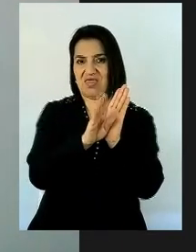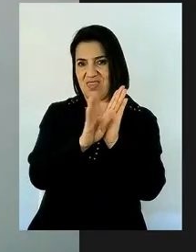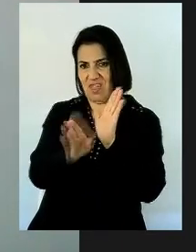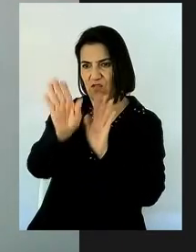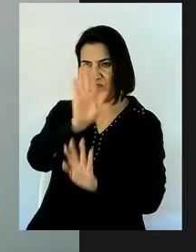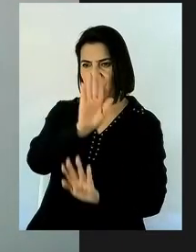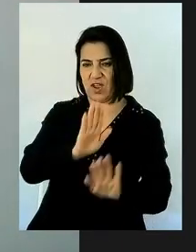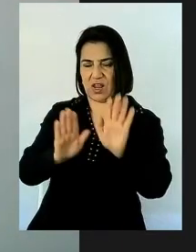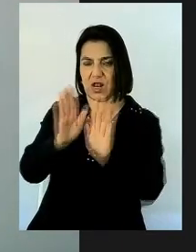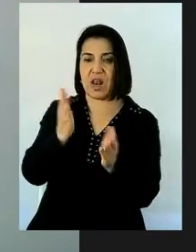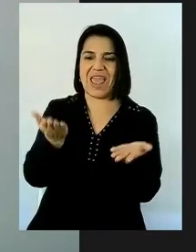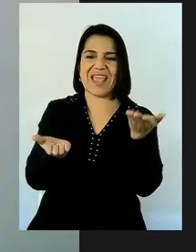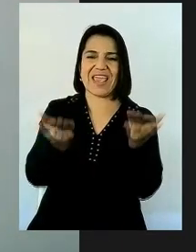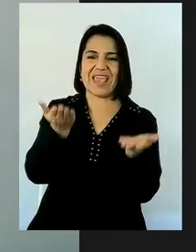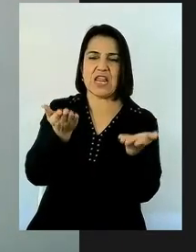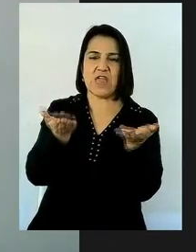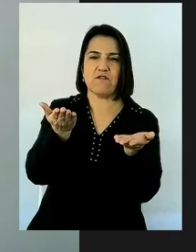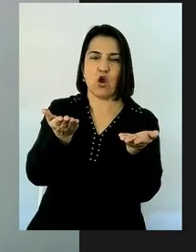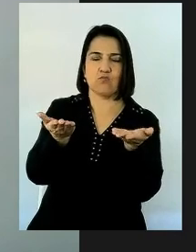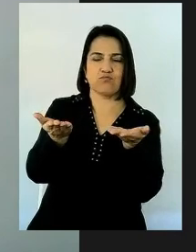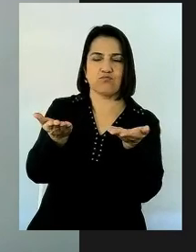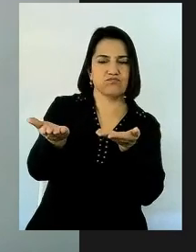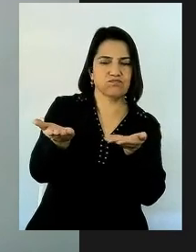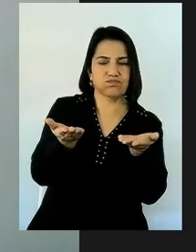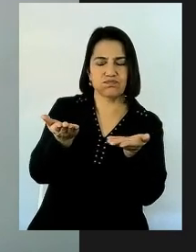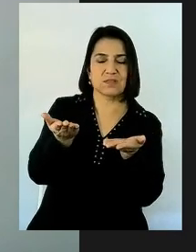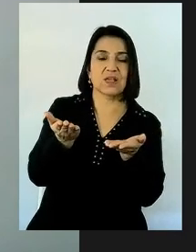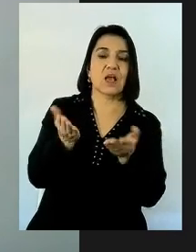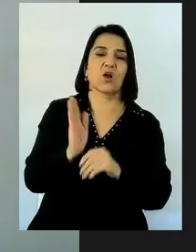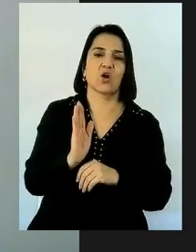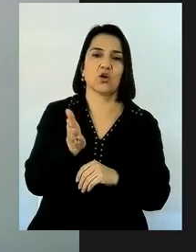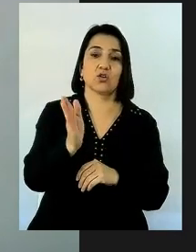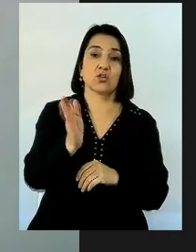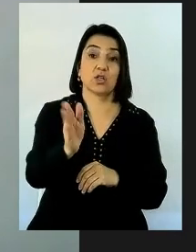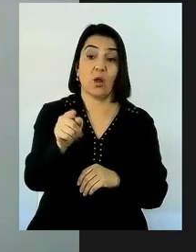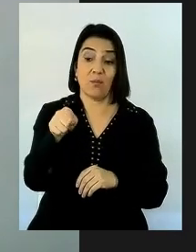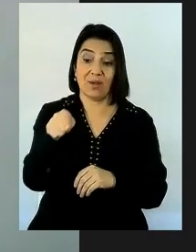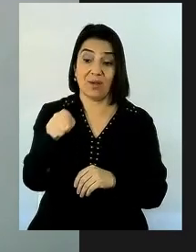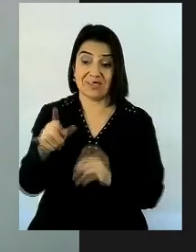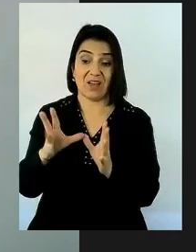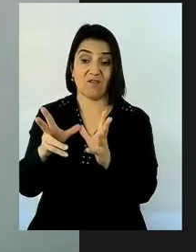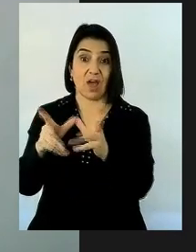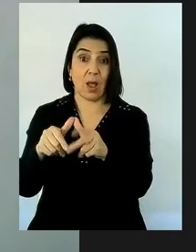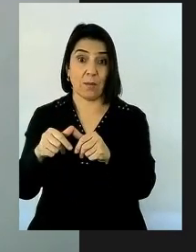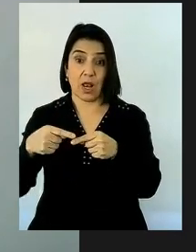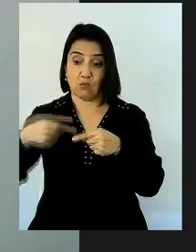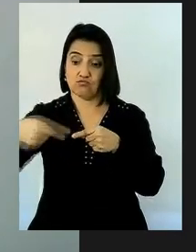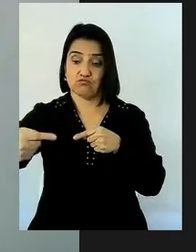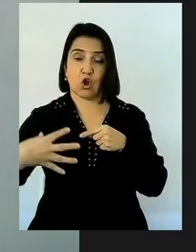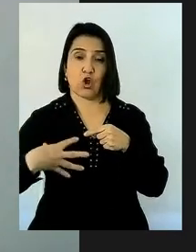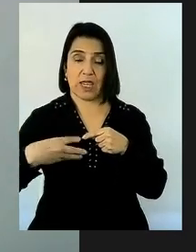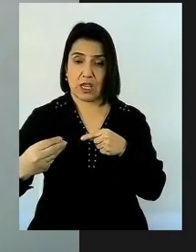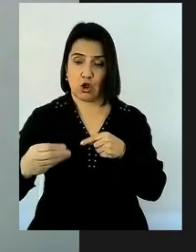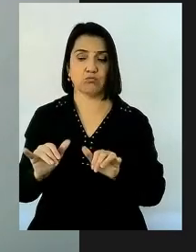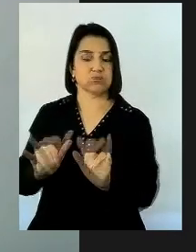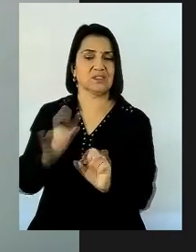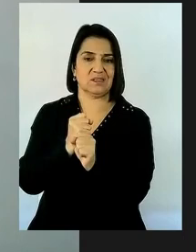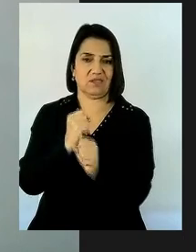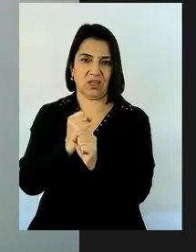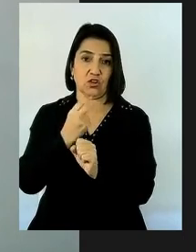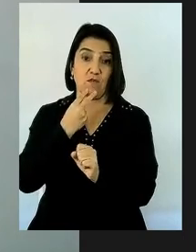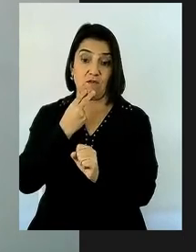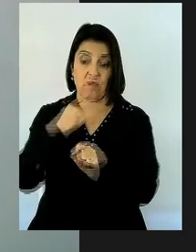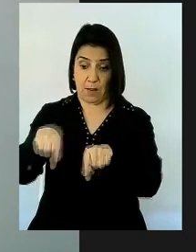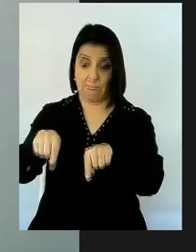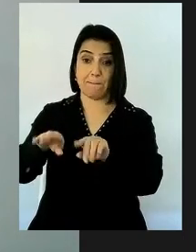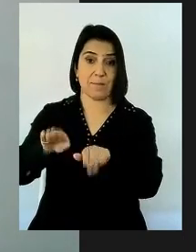equilibrios. Porque esa familia va a tener hijos y esos hijos quizás quieran quedarse ahí trabajando y viviendo y no van a poder porque no